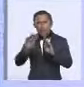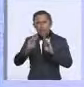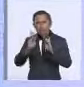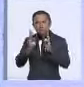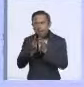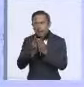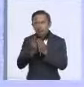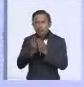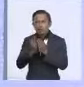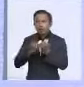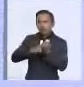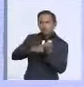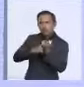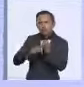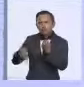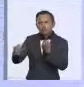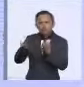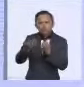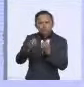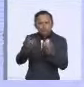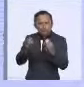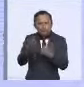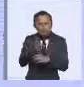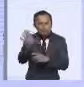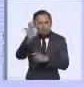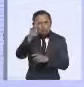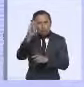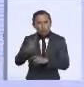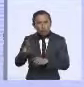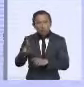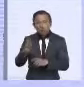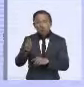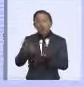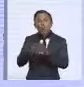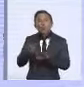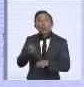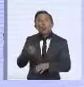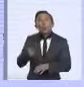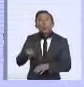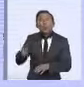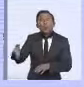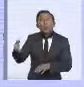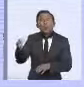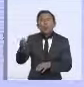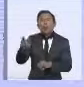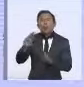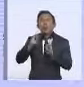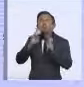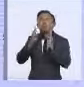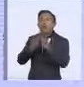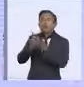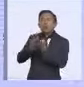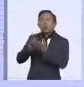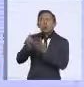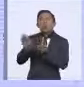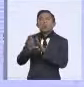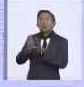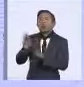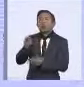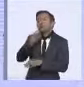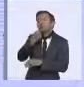Estos que presentan como los grandes delincuentes son niños de pecho en comparación con los políticos corruptos del